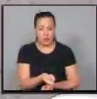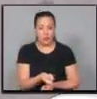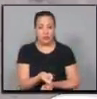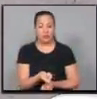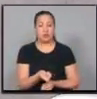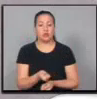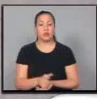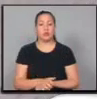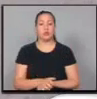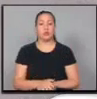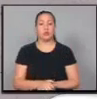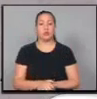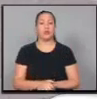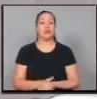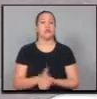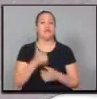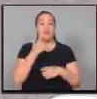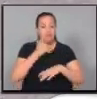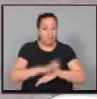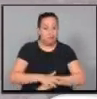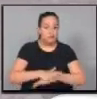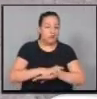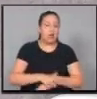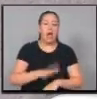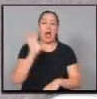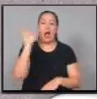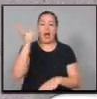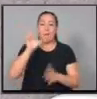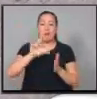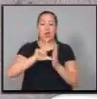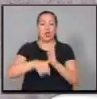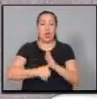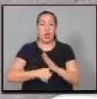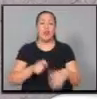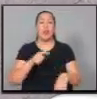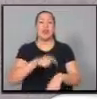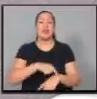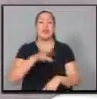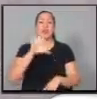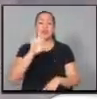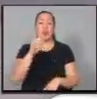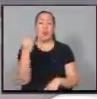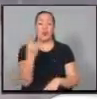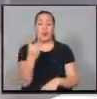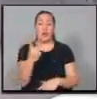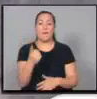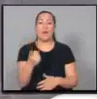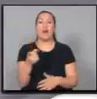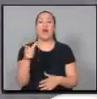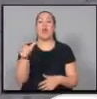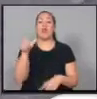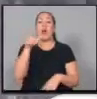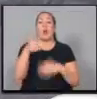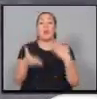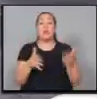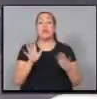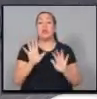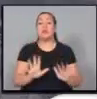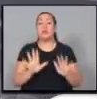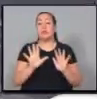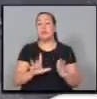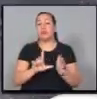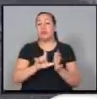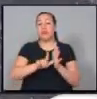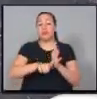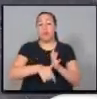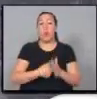hicieron reanimación. La ambulancia tardó 50 minutos. Esperaron tanto los vecinos a esa ambulancia que